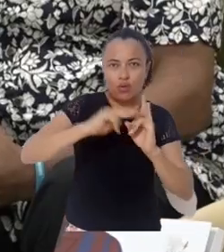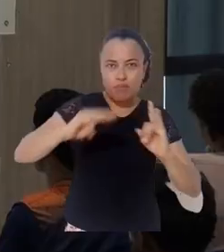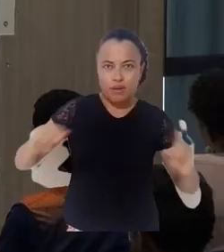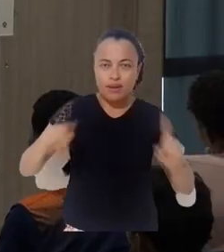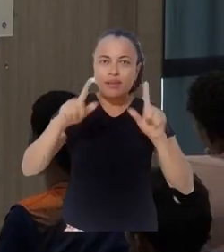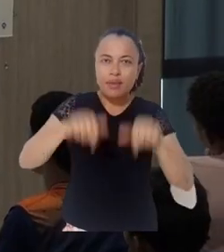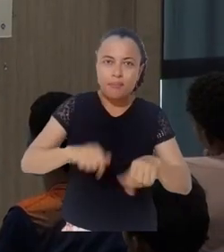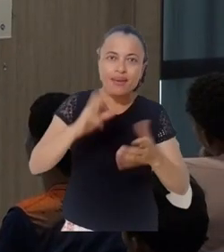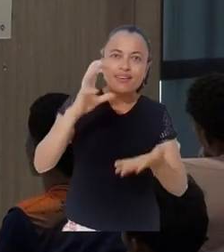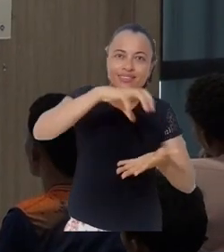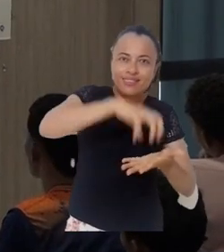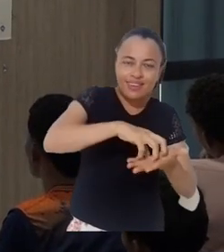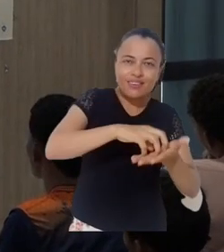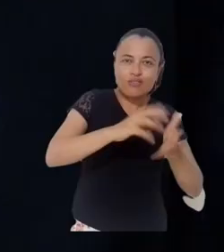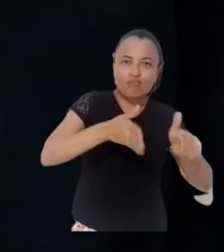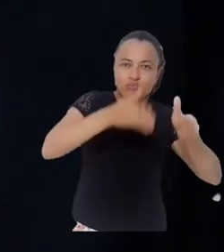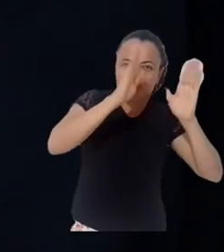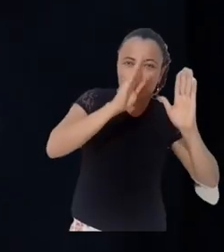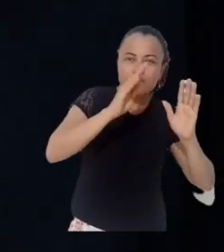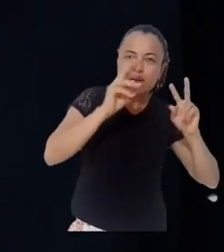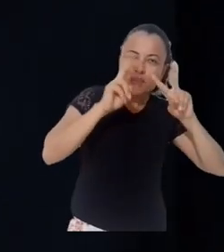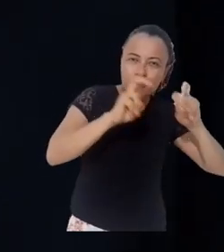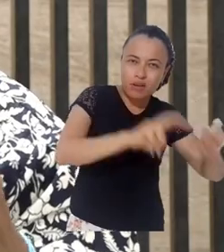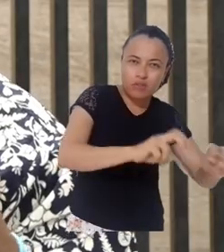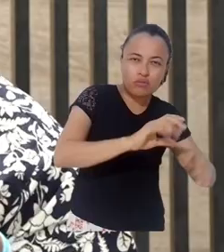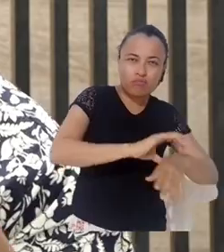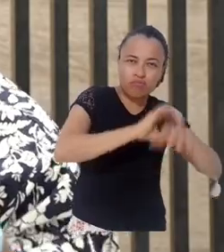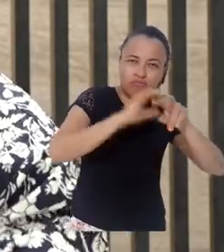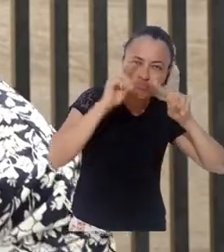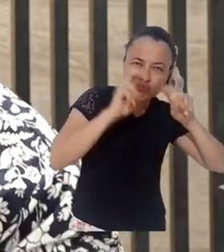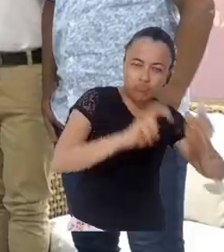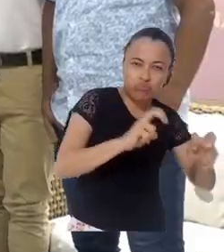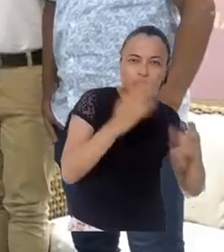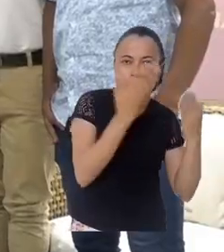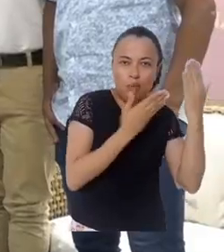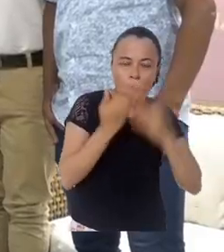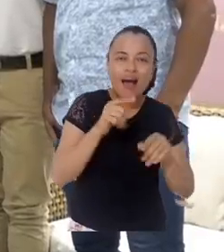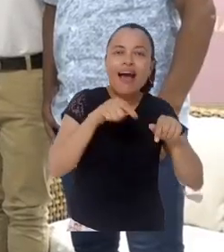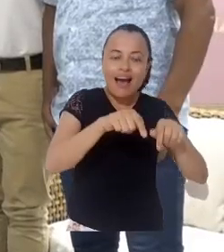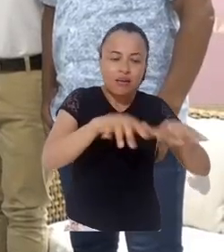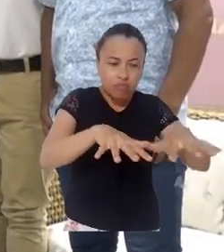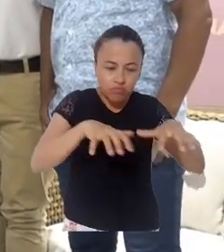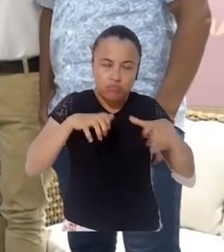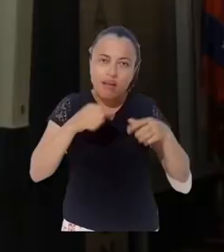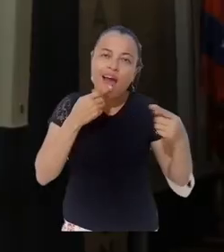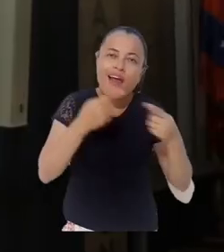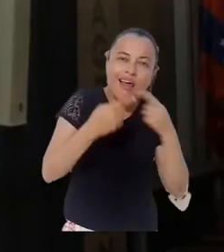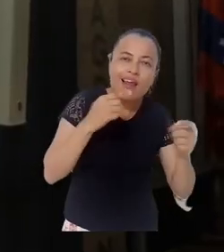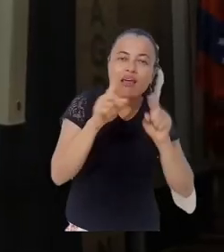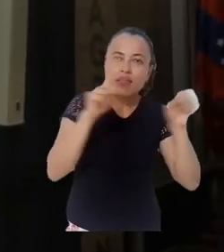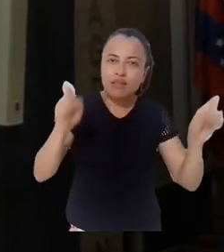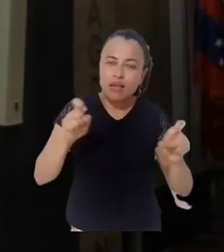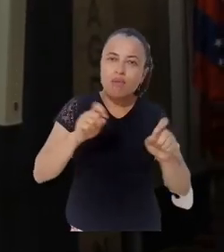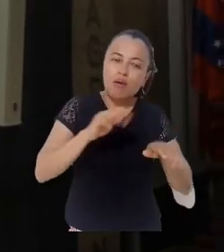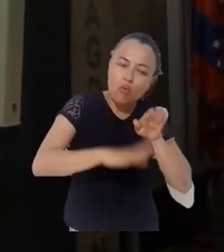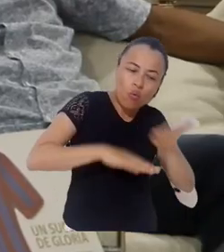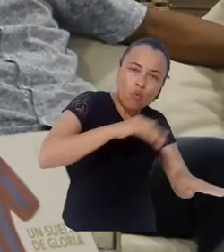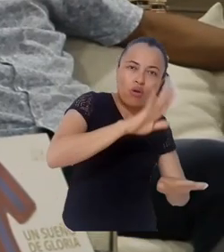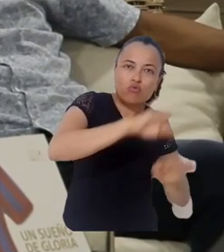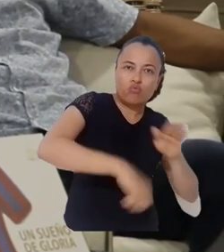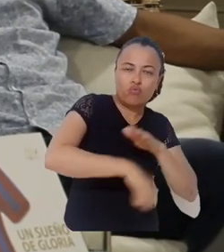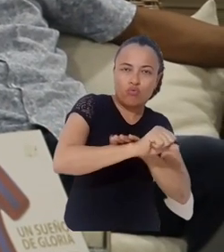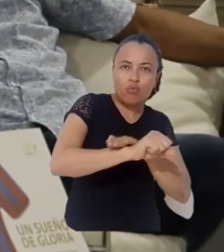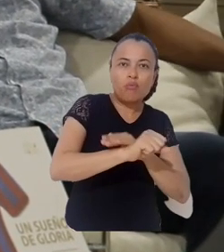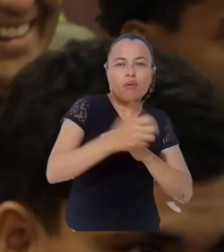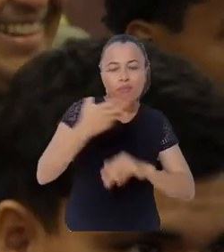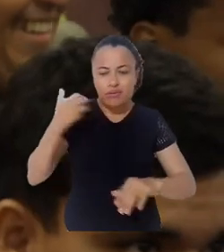Investigación en Alto Rendimiento Deportivo y Estudios Biomédicos de la Alma Mater, también se realizó el conversatorio Las Huellas del Balón, Pasado y